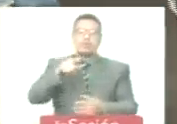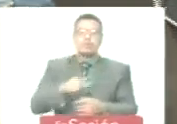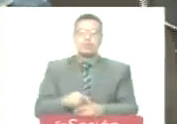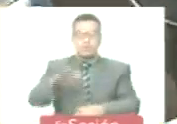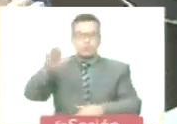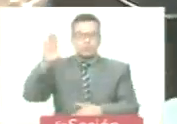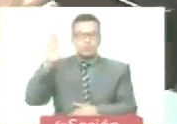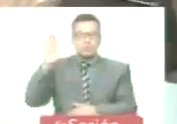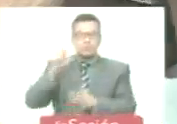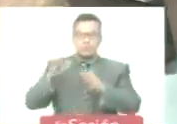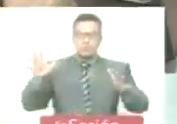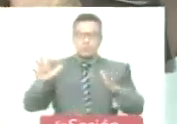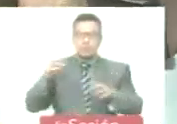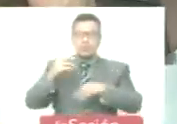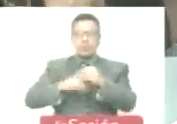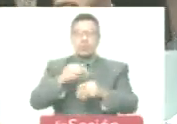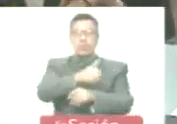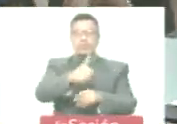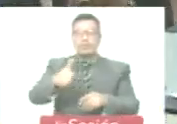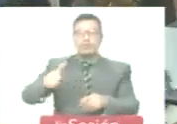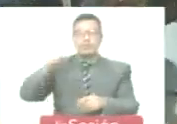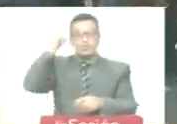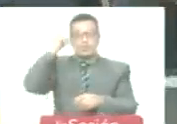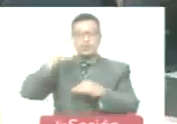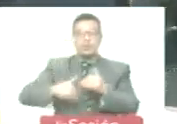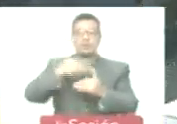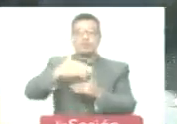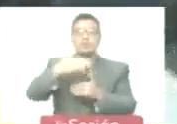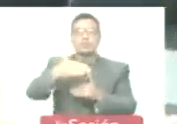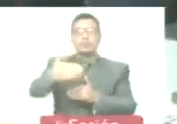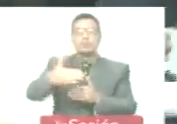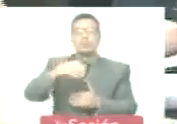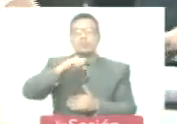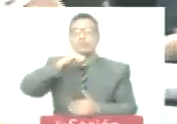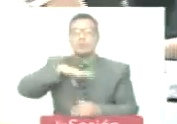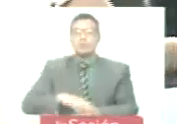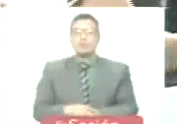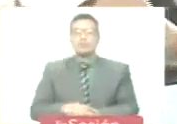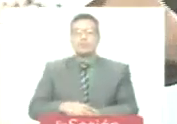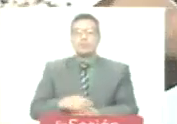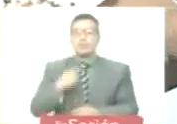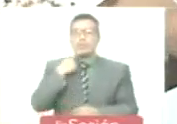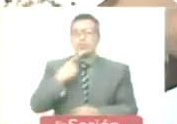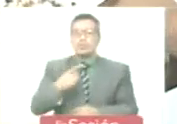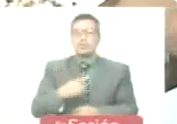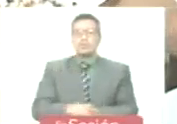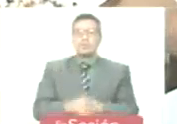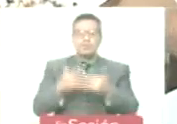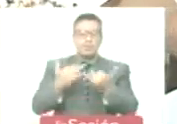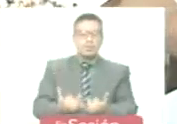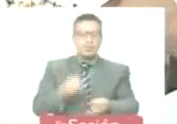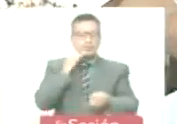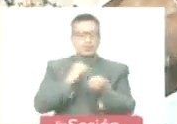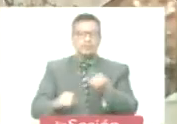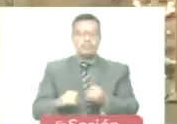compromiso que nos pondremos cada día más a la altura de la historia. Y les pediré, ya para